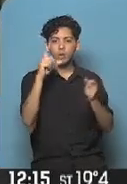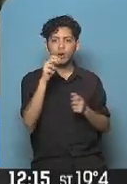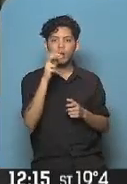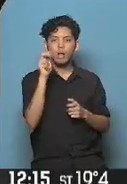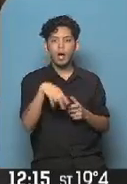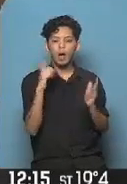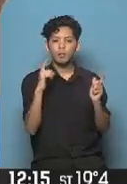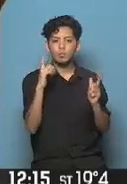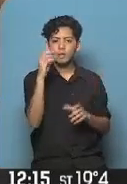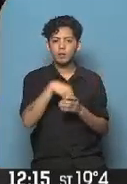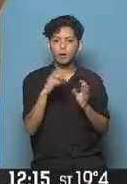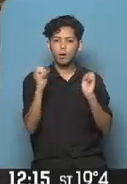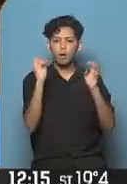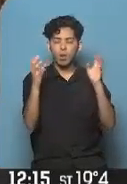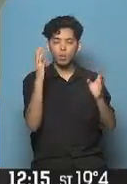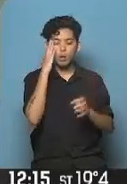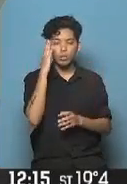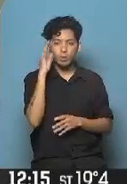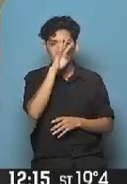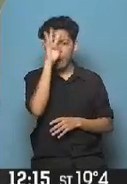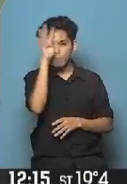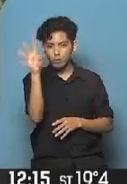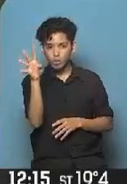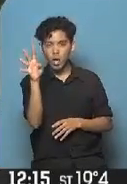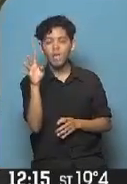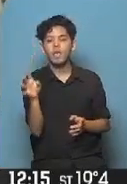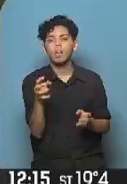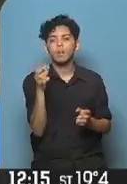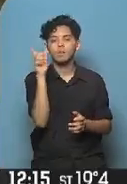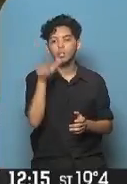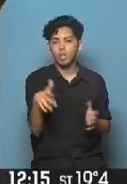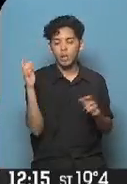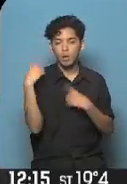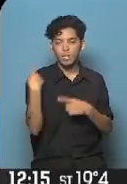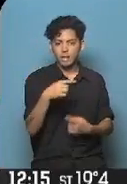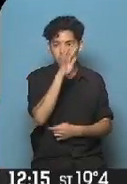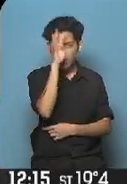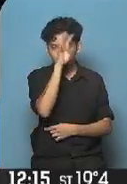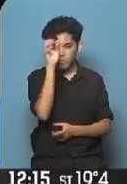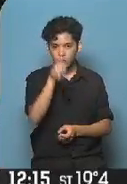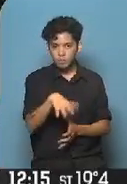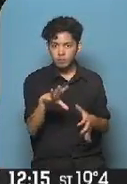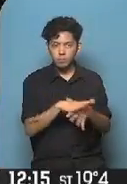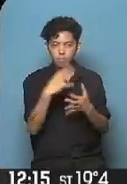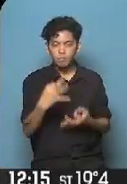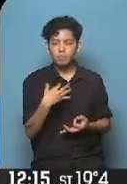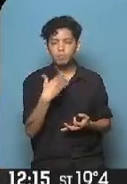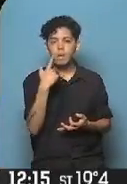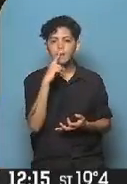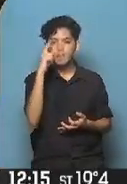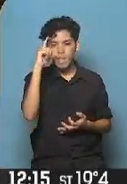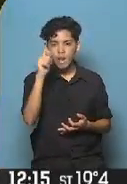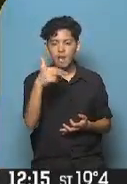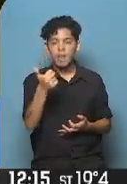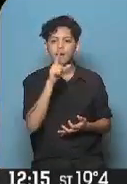medio del bosque, rescatando el espíritu de la cultura mapuche. Iván Abello, que es descendiente de mapuches, pone allí en escena a Maite Lanata. Se filmó cuando